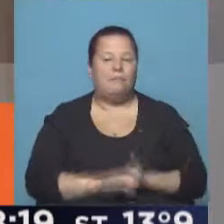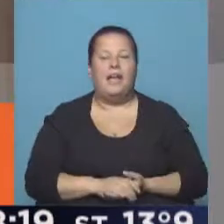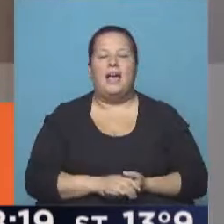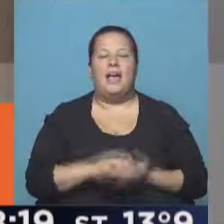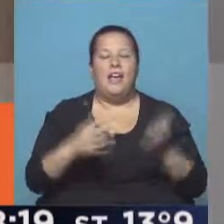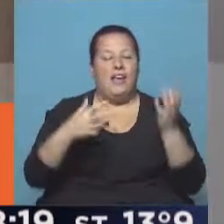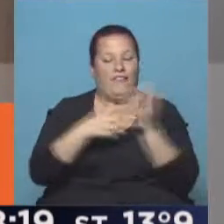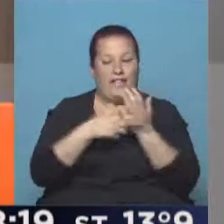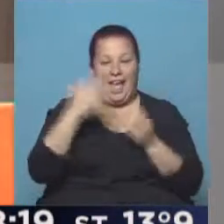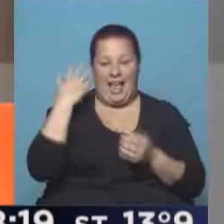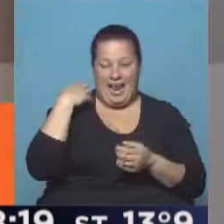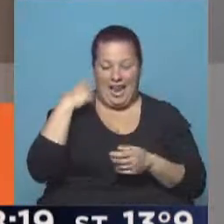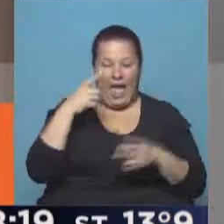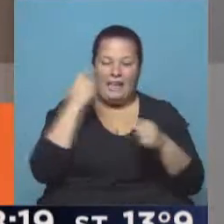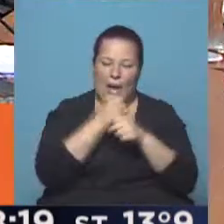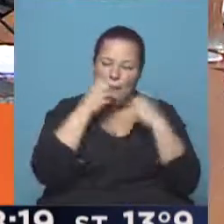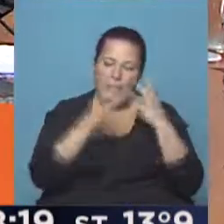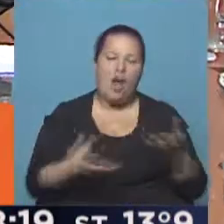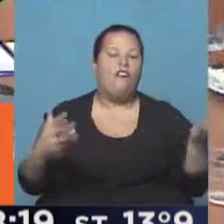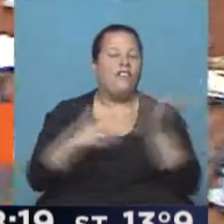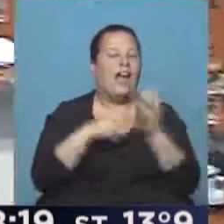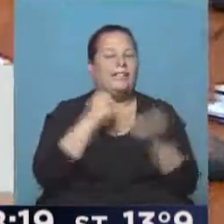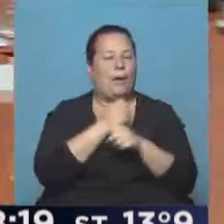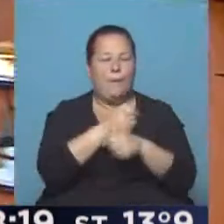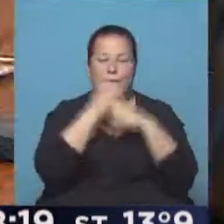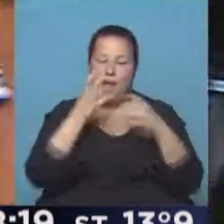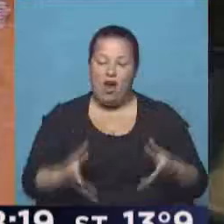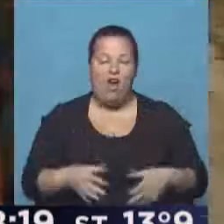la Procuración General funcione mejor, que los fiscales trabajen mejor